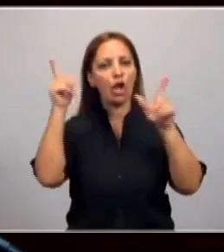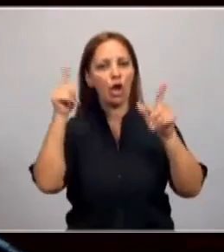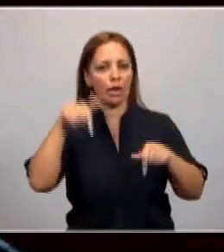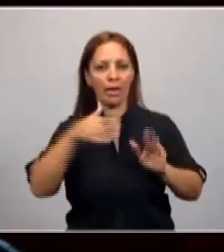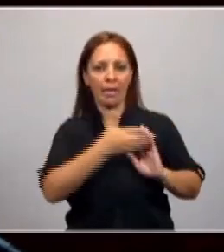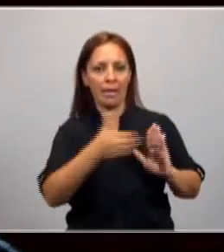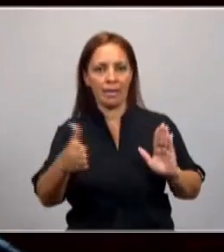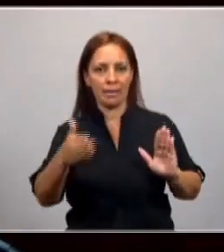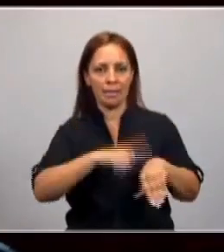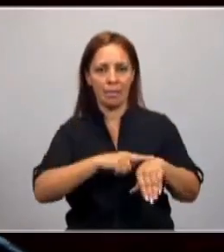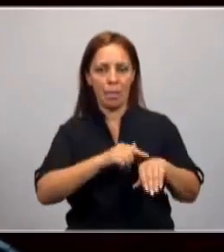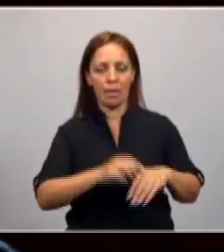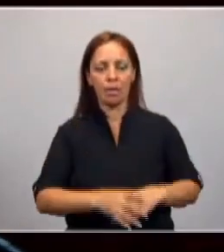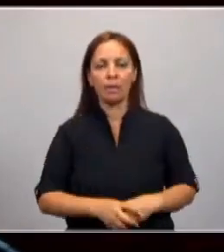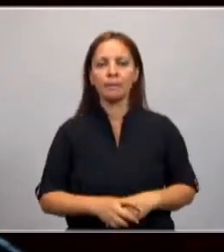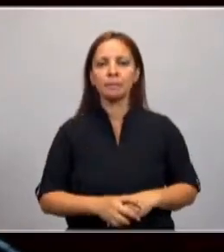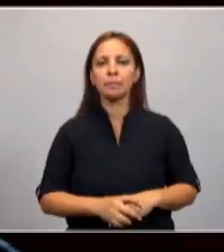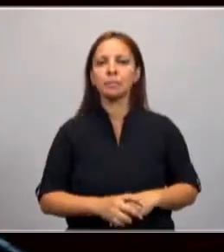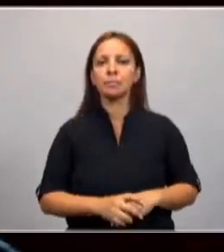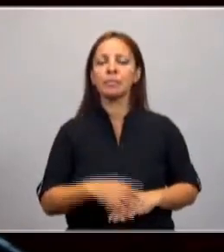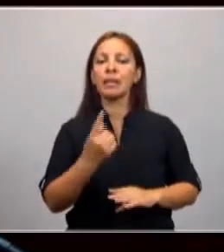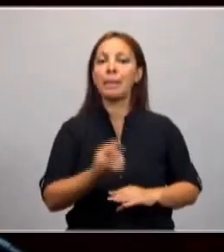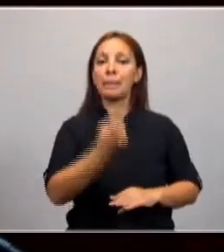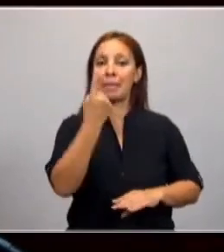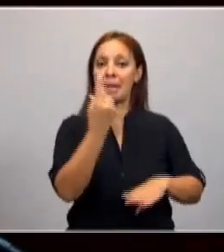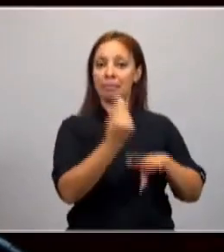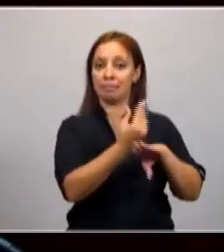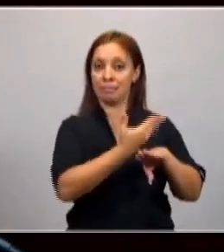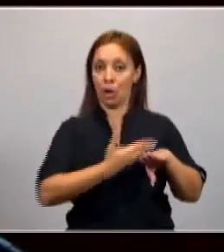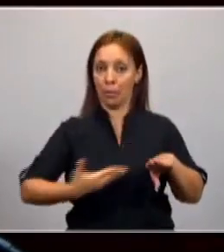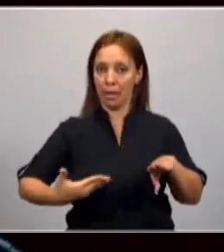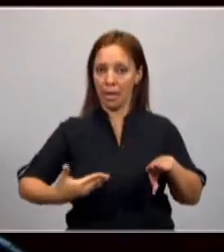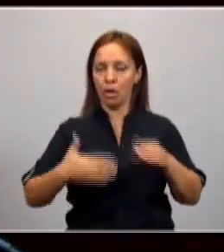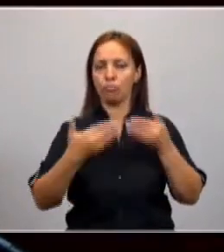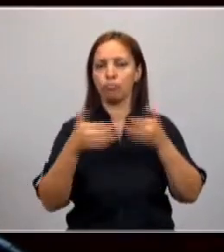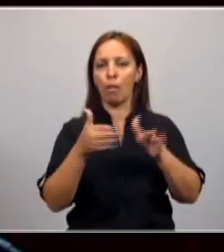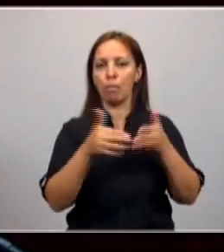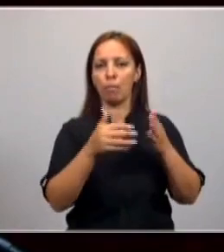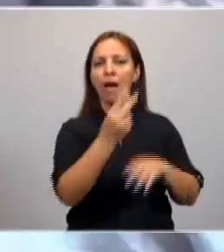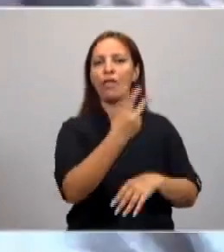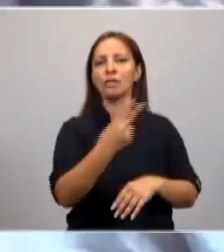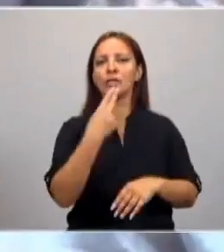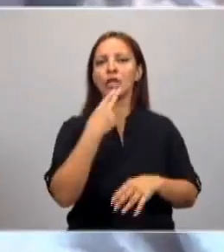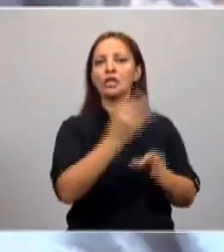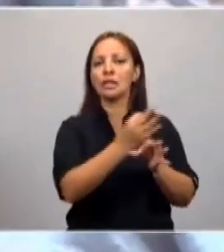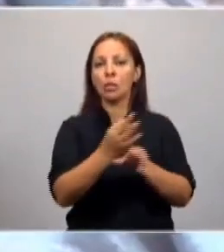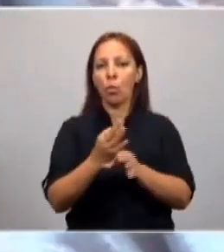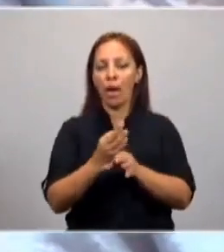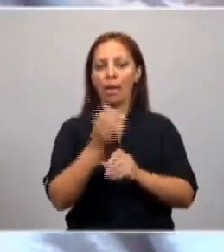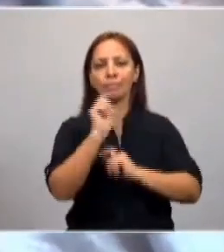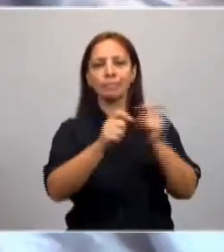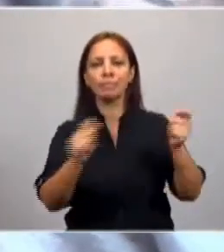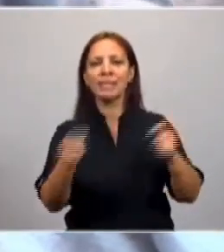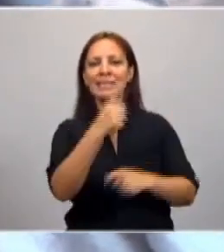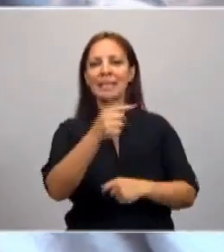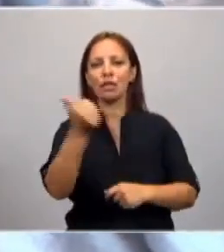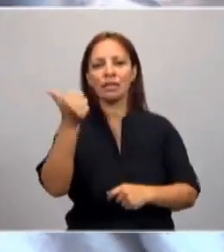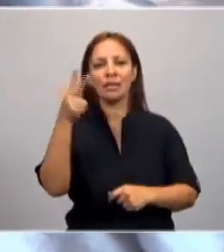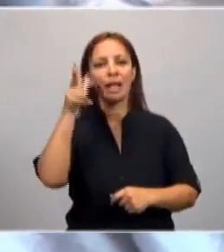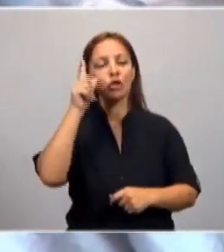tiempo. Durante la primera gestión inauguramos 211 escuelas, entregamos